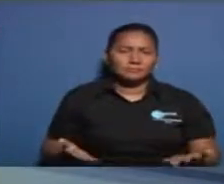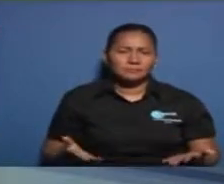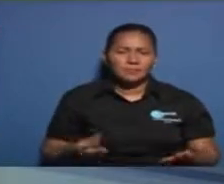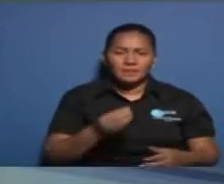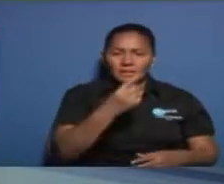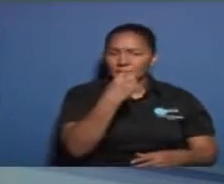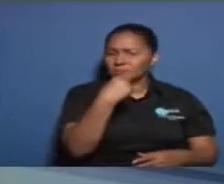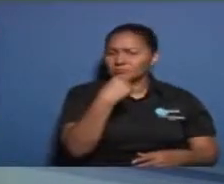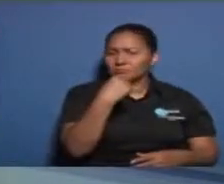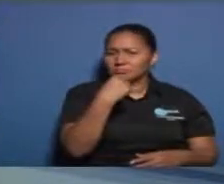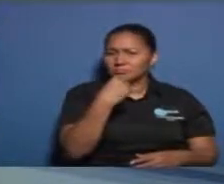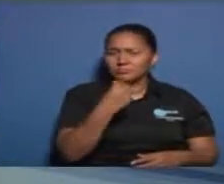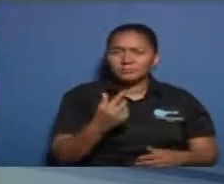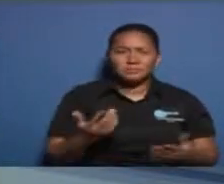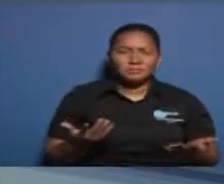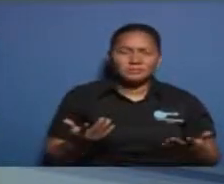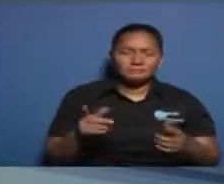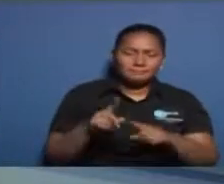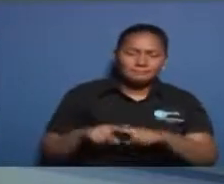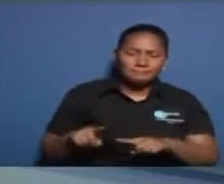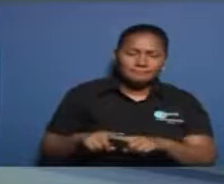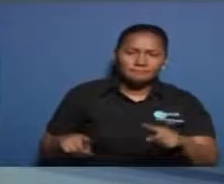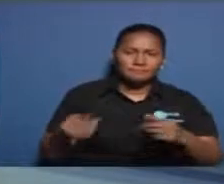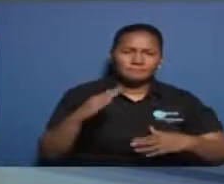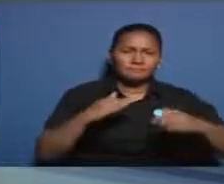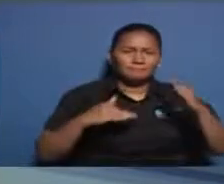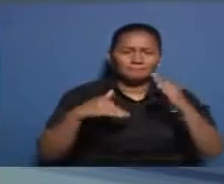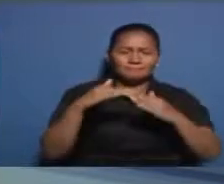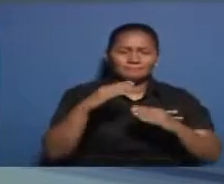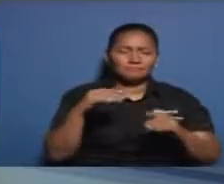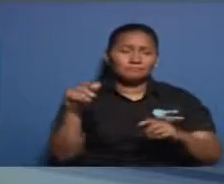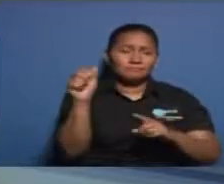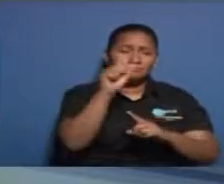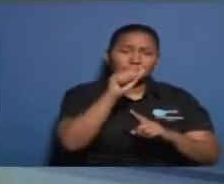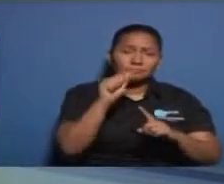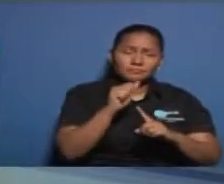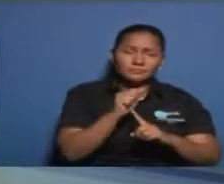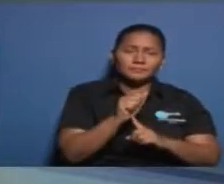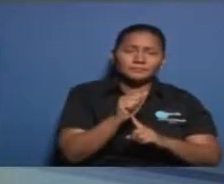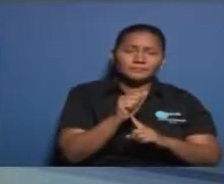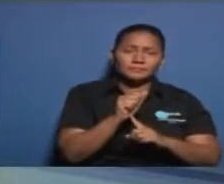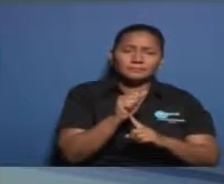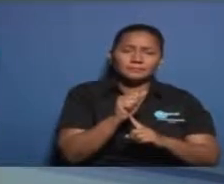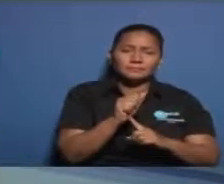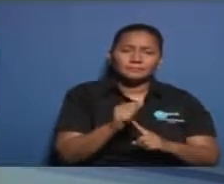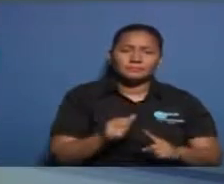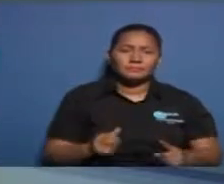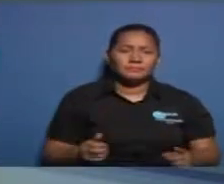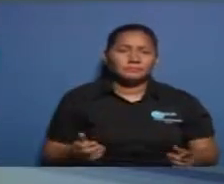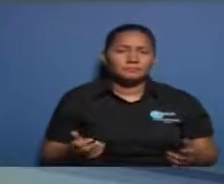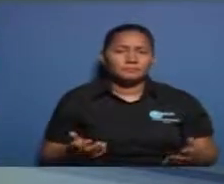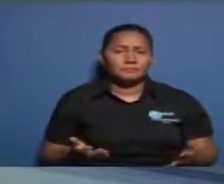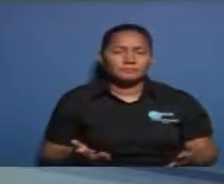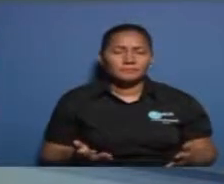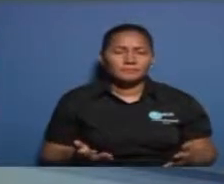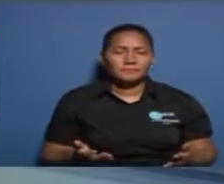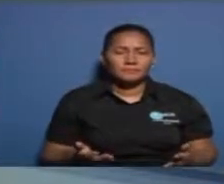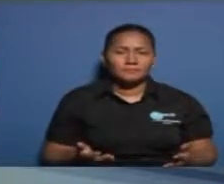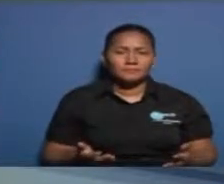entonces hemos construido una sociedad no sé si pudiera ser